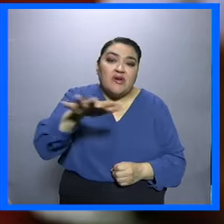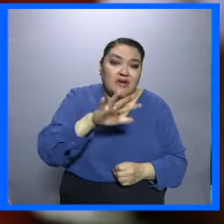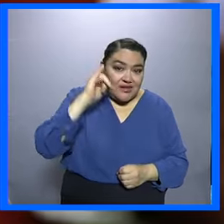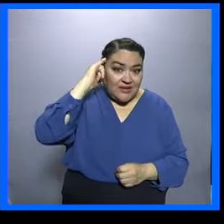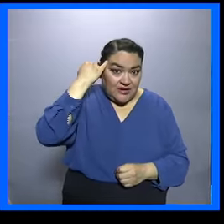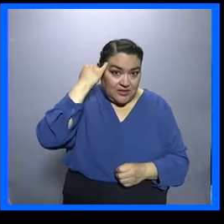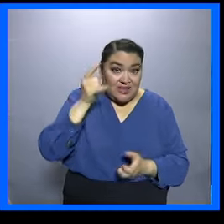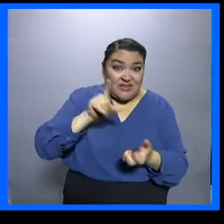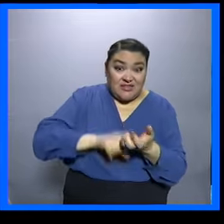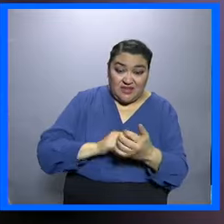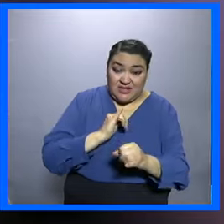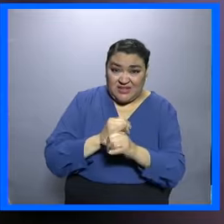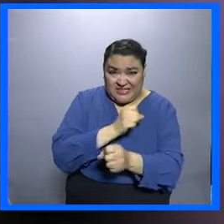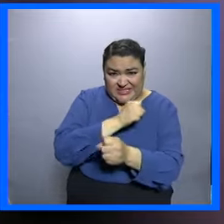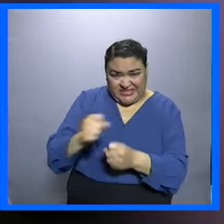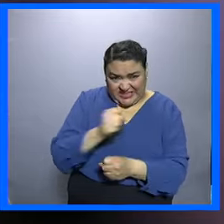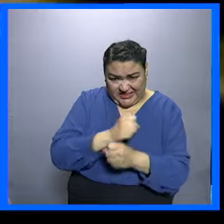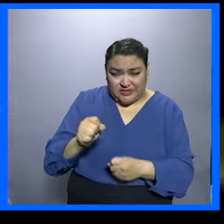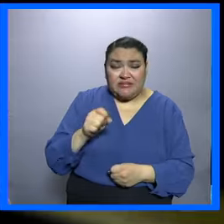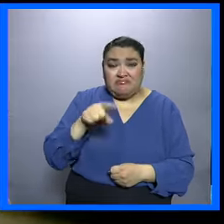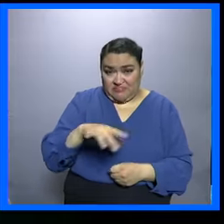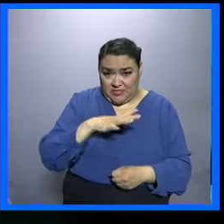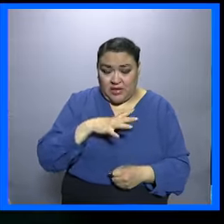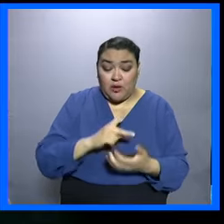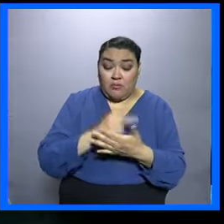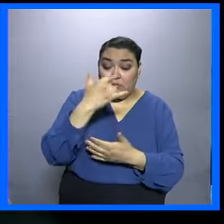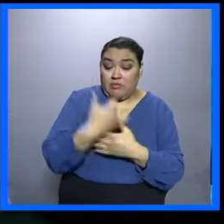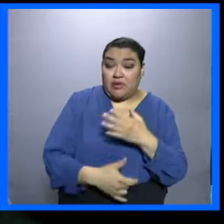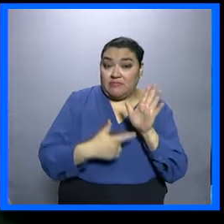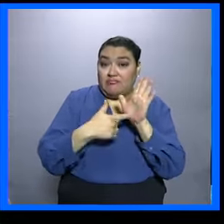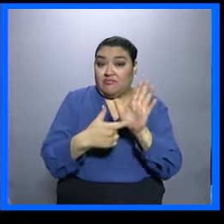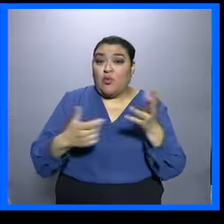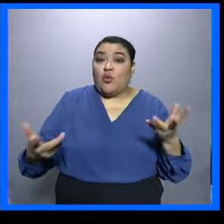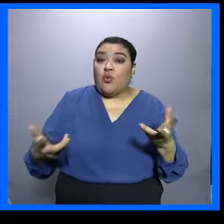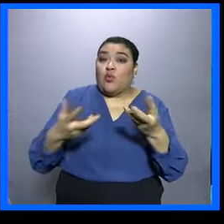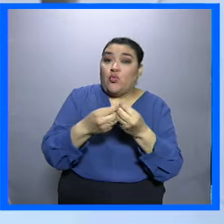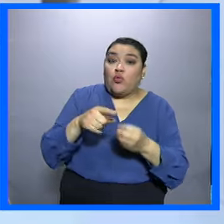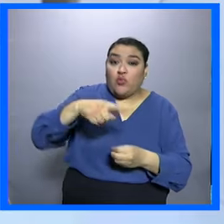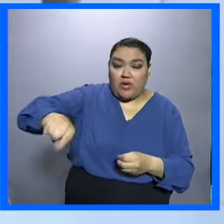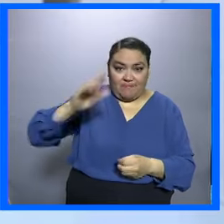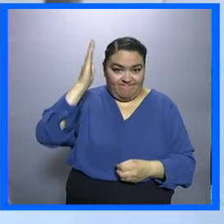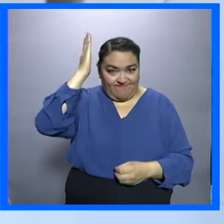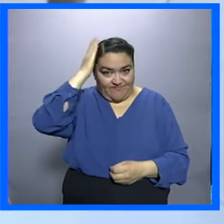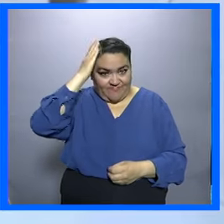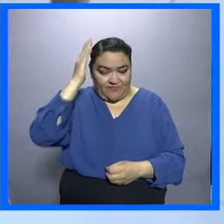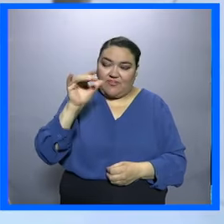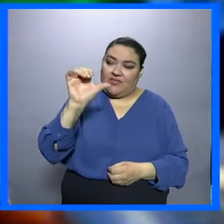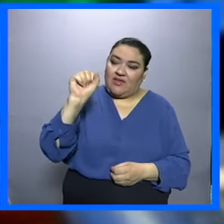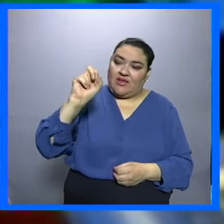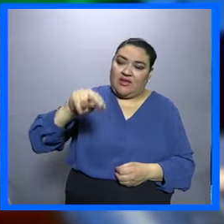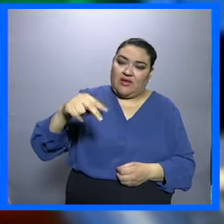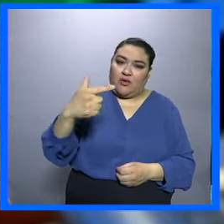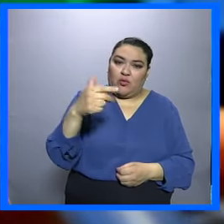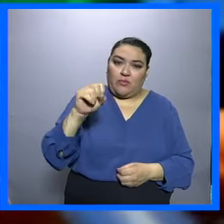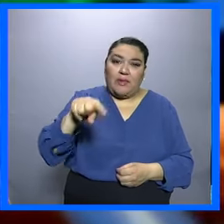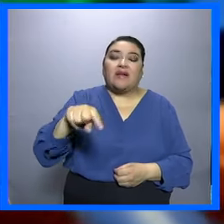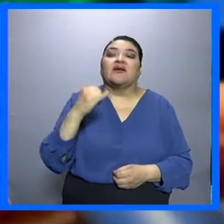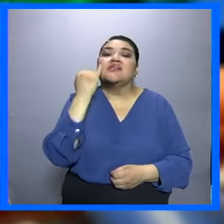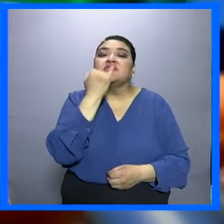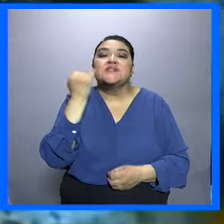indígenas víctimas de violencia digital. El proyecto se desarrolla en conjunto con activistas de Angahuán, región purépecha